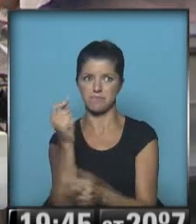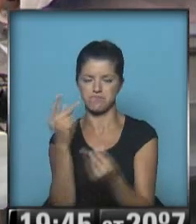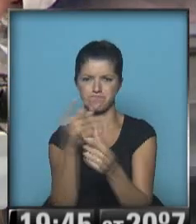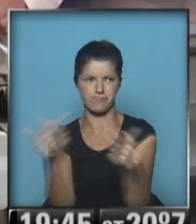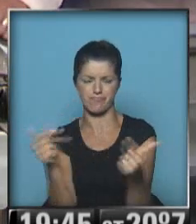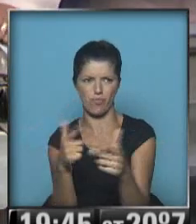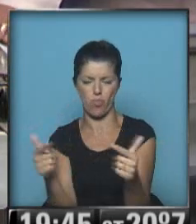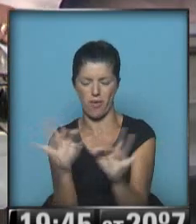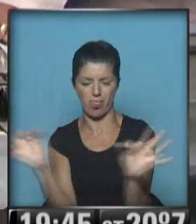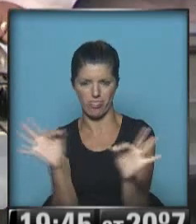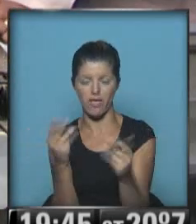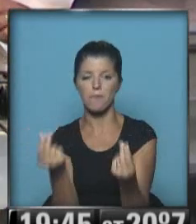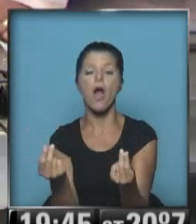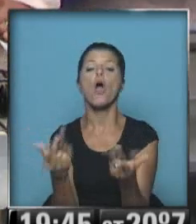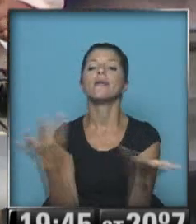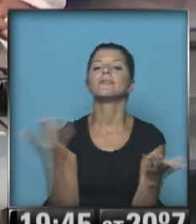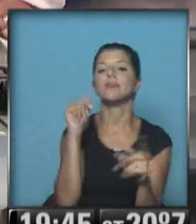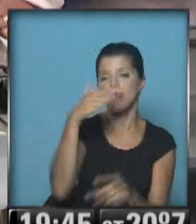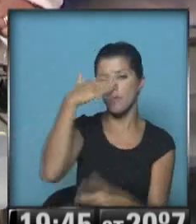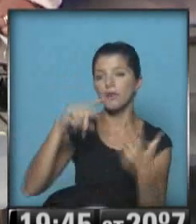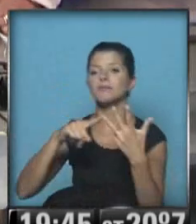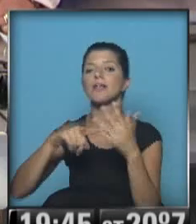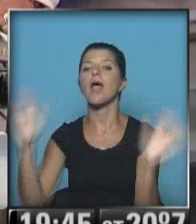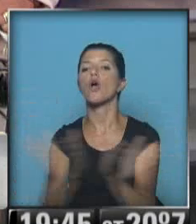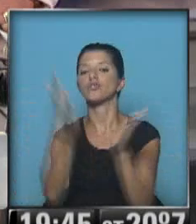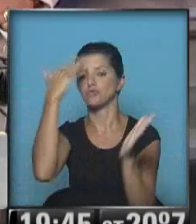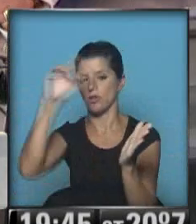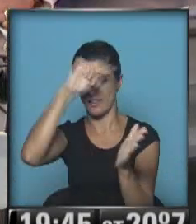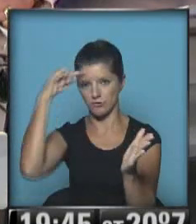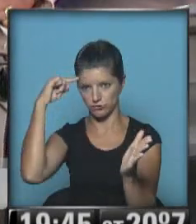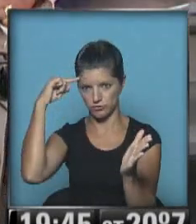contenido y finalmente el preámbulo de la Constitución